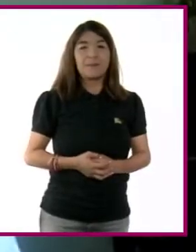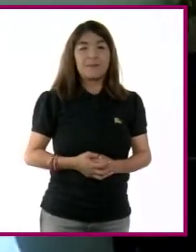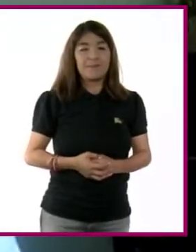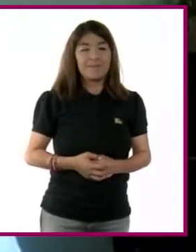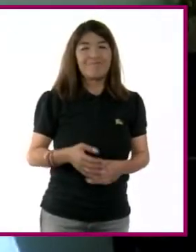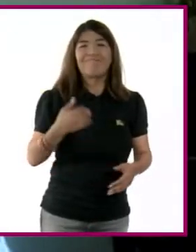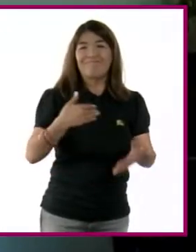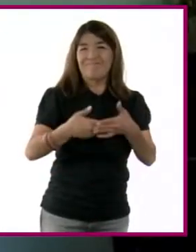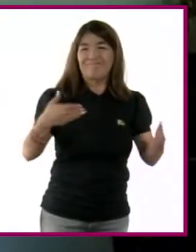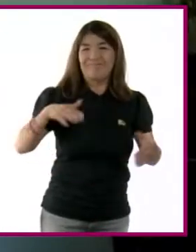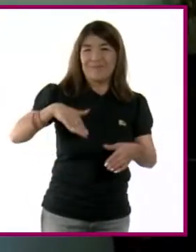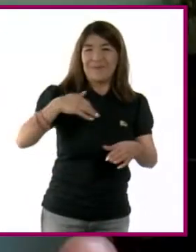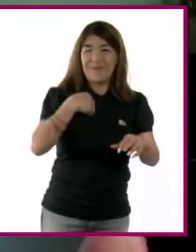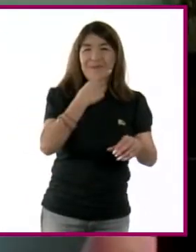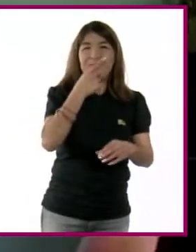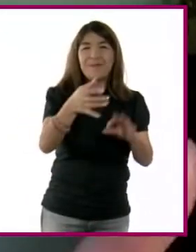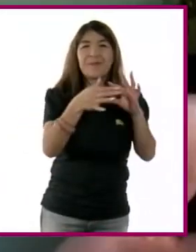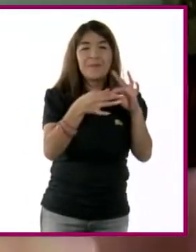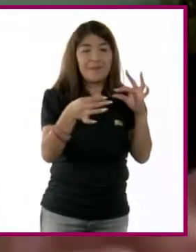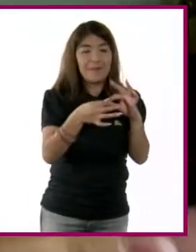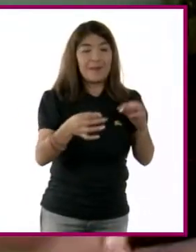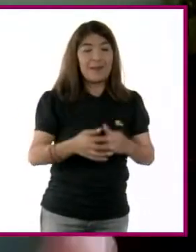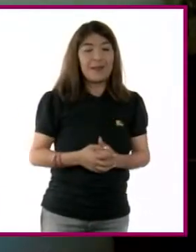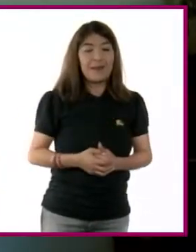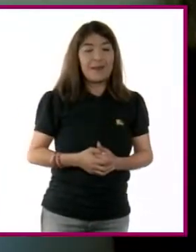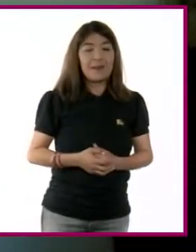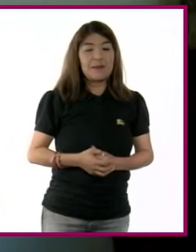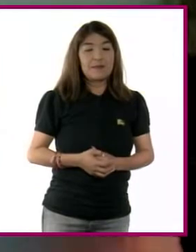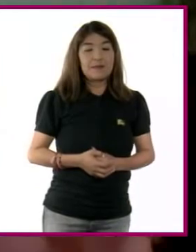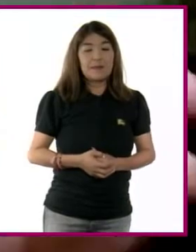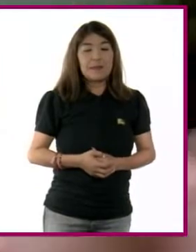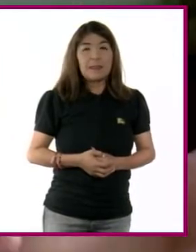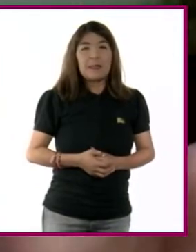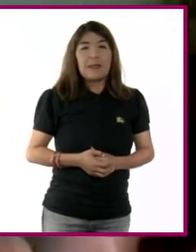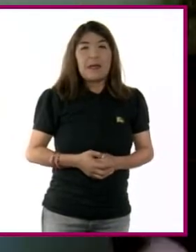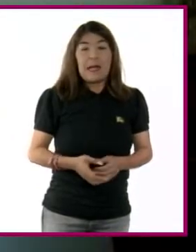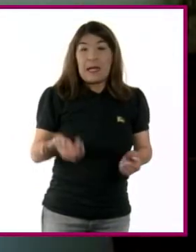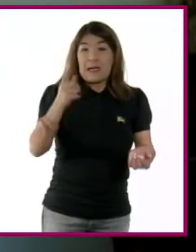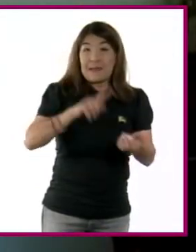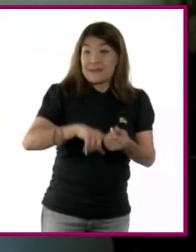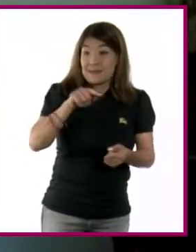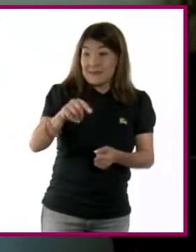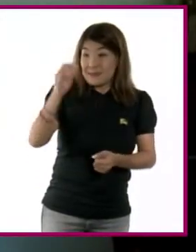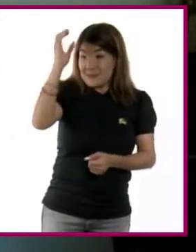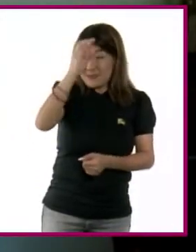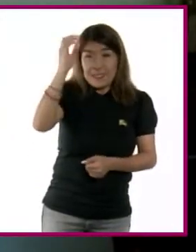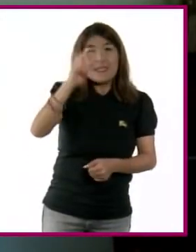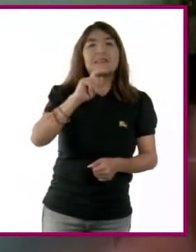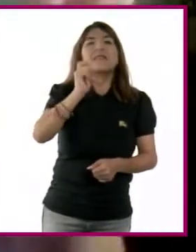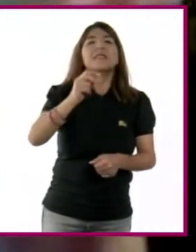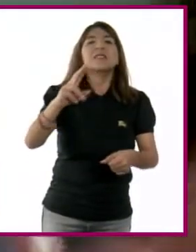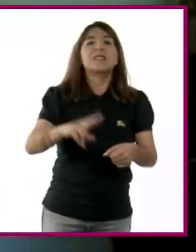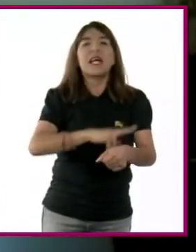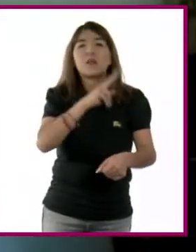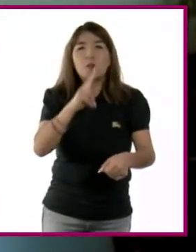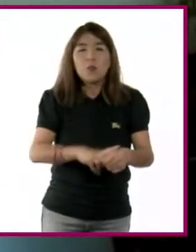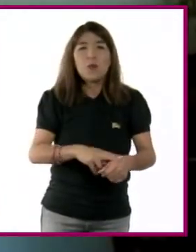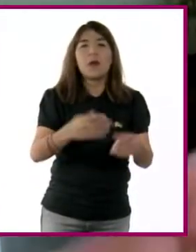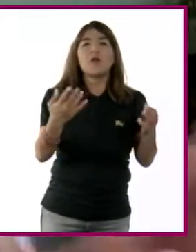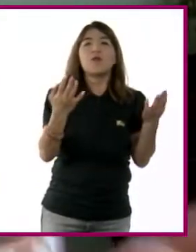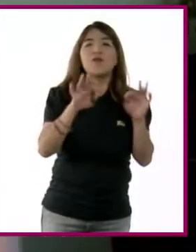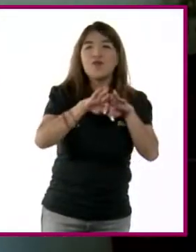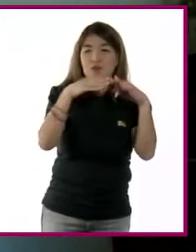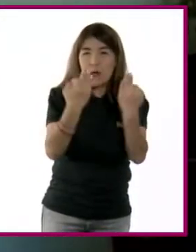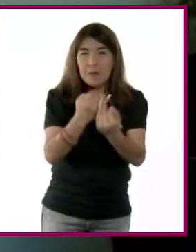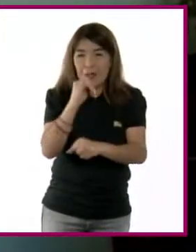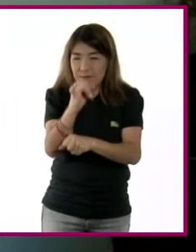¿no? Que a partir de, o sea, digamos que dentro de las ciencias naturales, a partir del método